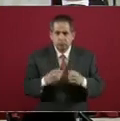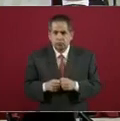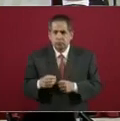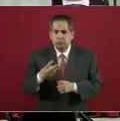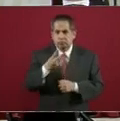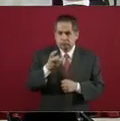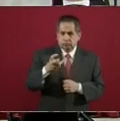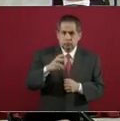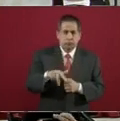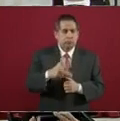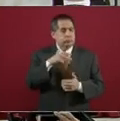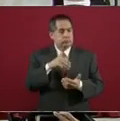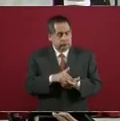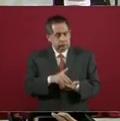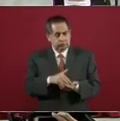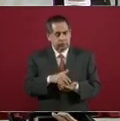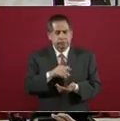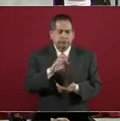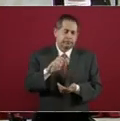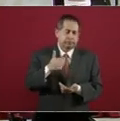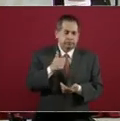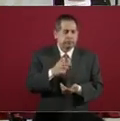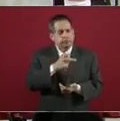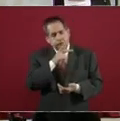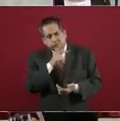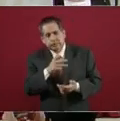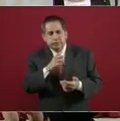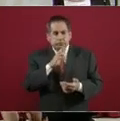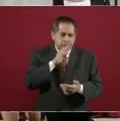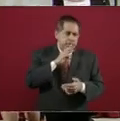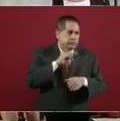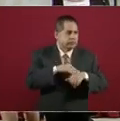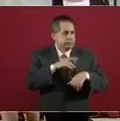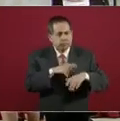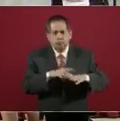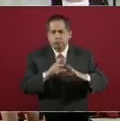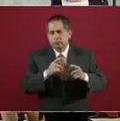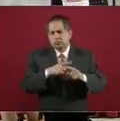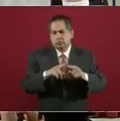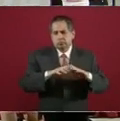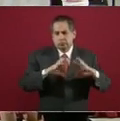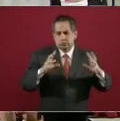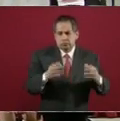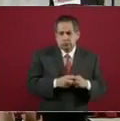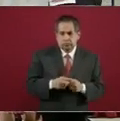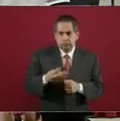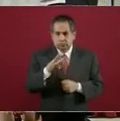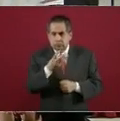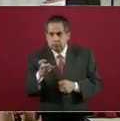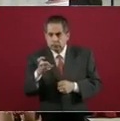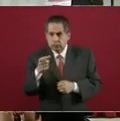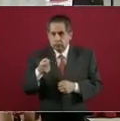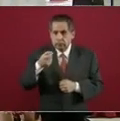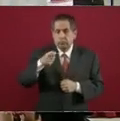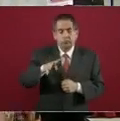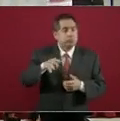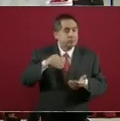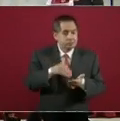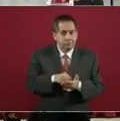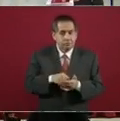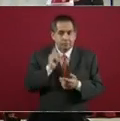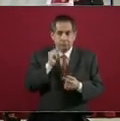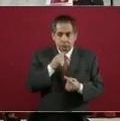313,000 madres y padres tutores eh de 329,000 eh niñas y